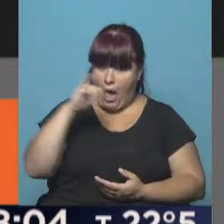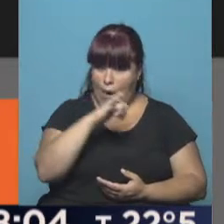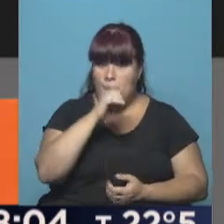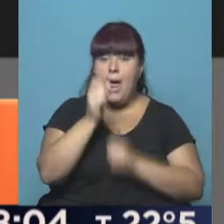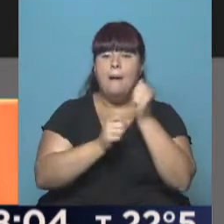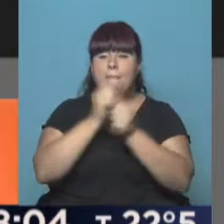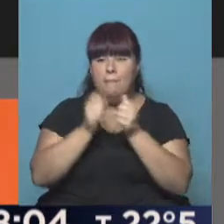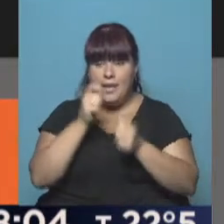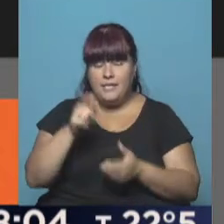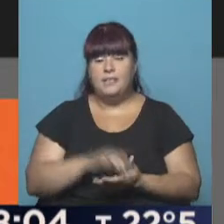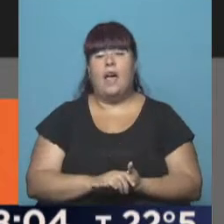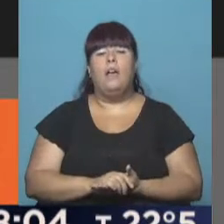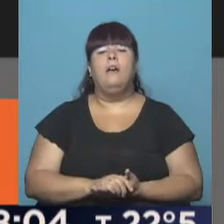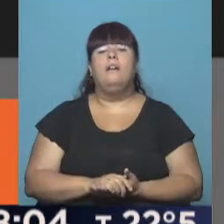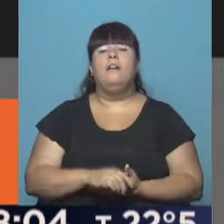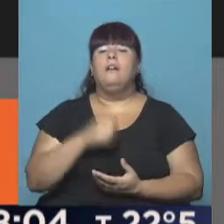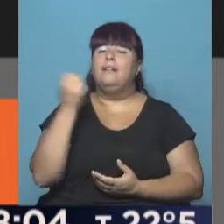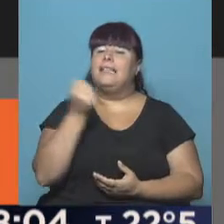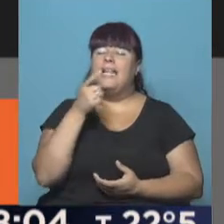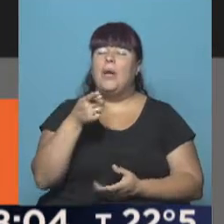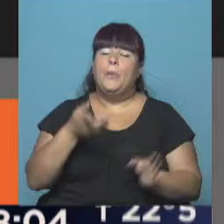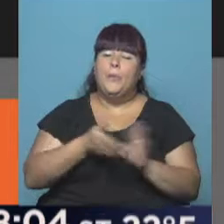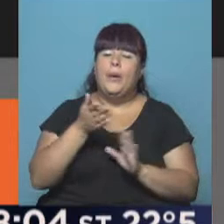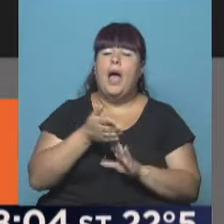una aeronave de la empresa My Cargo Airlines que intentaba